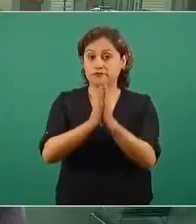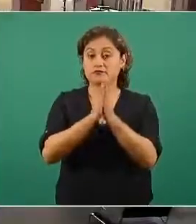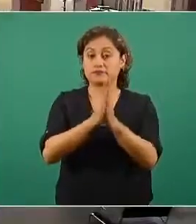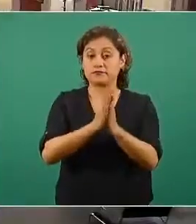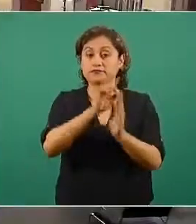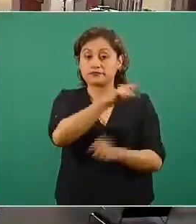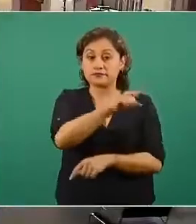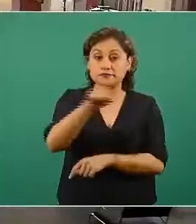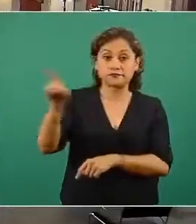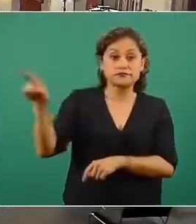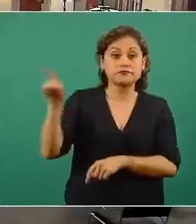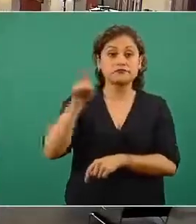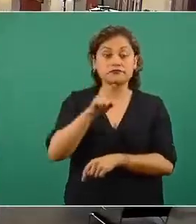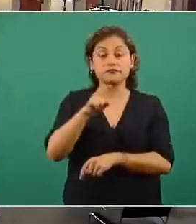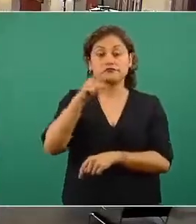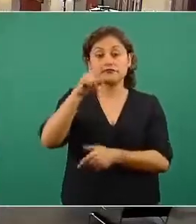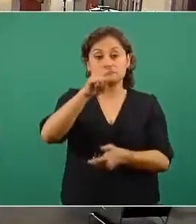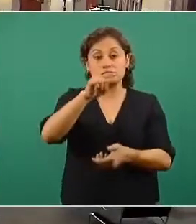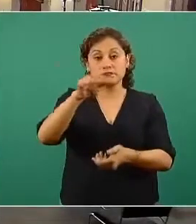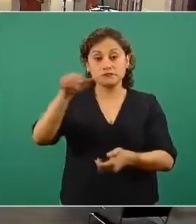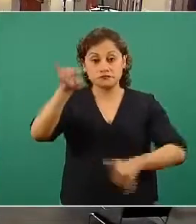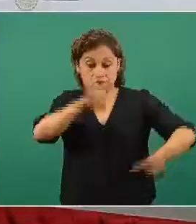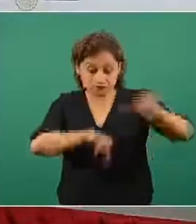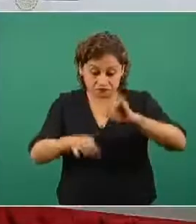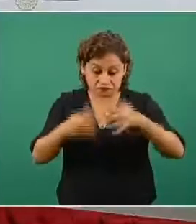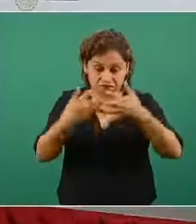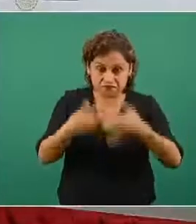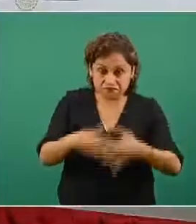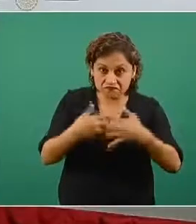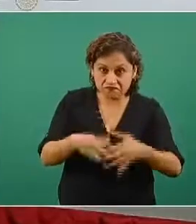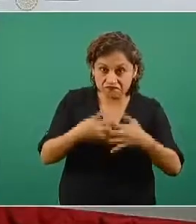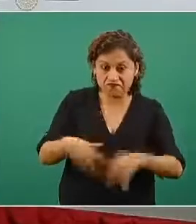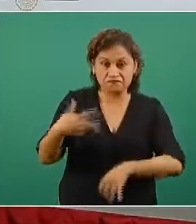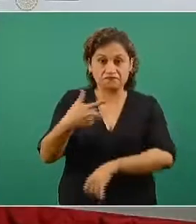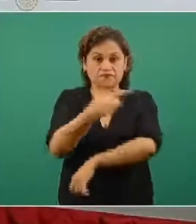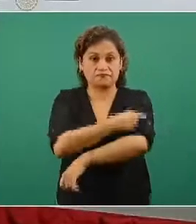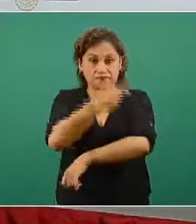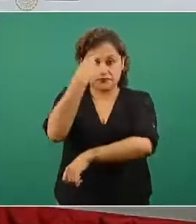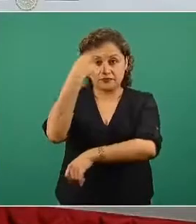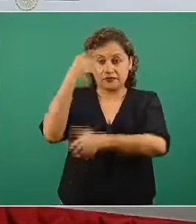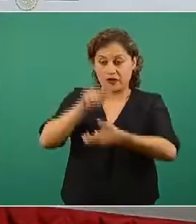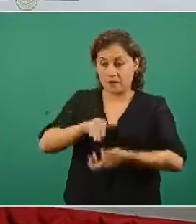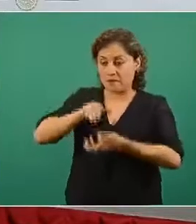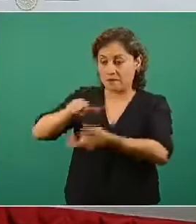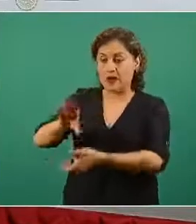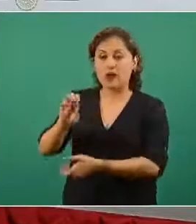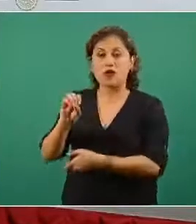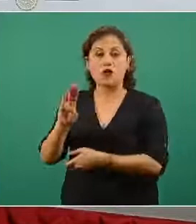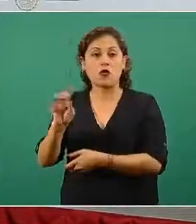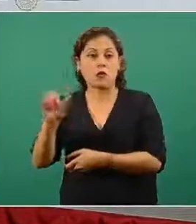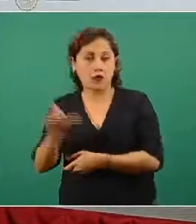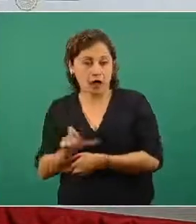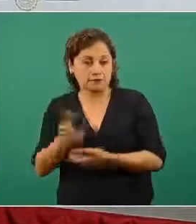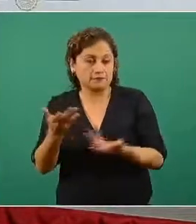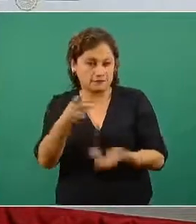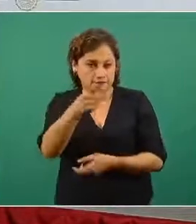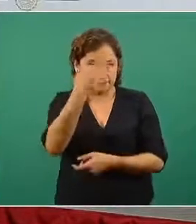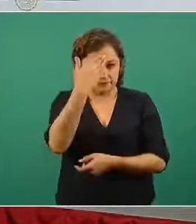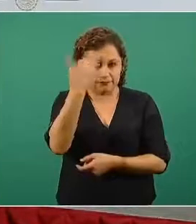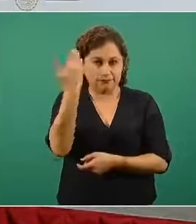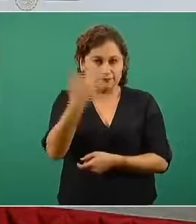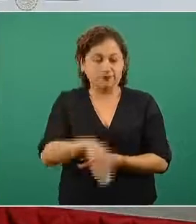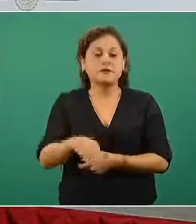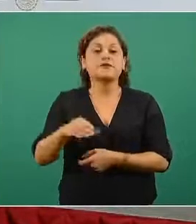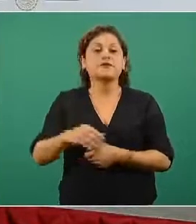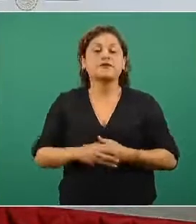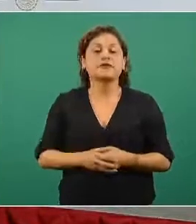la disponibilidad de vacuna para efecto de la plataforma COVAX, que como todos sabemos, esta plataforma tiene